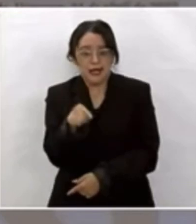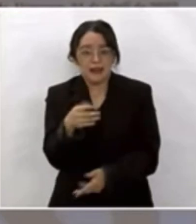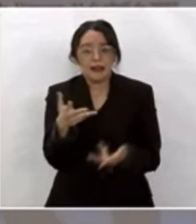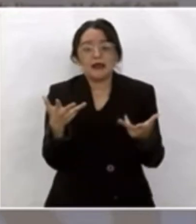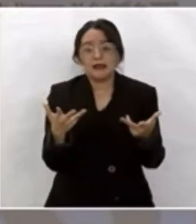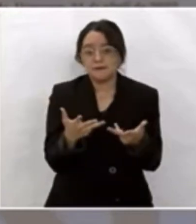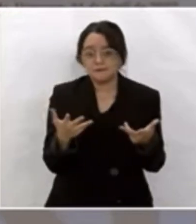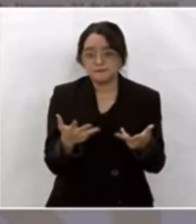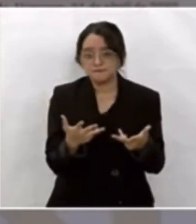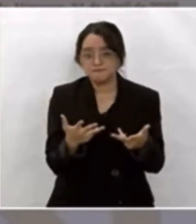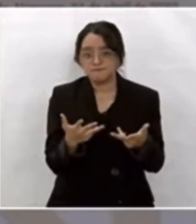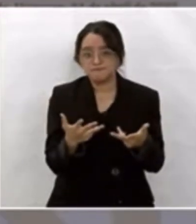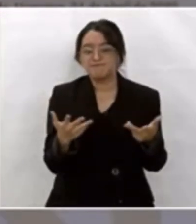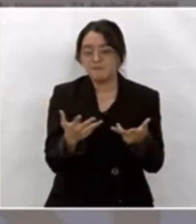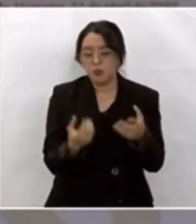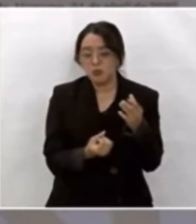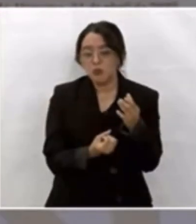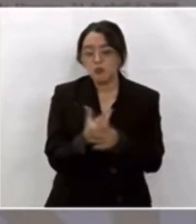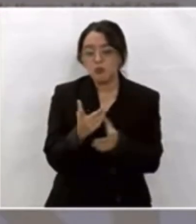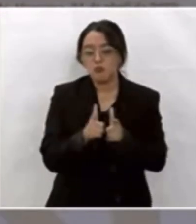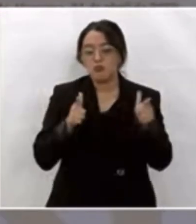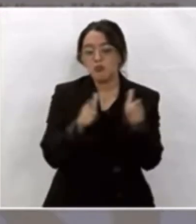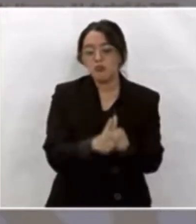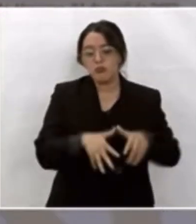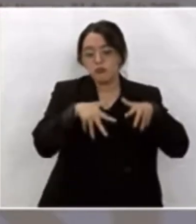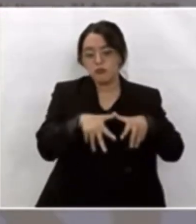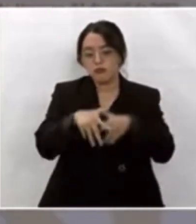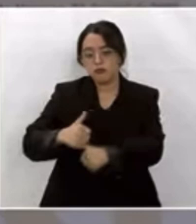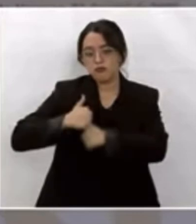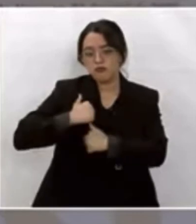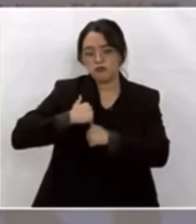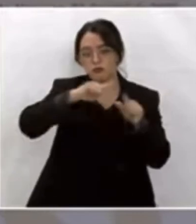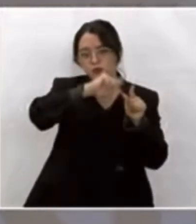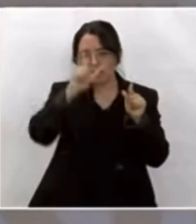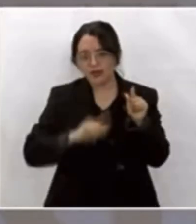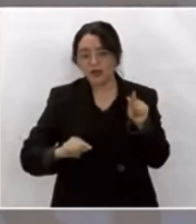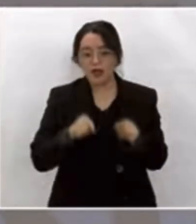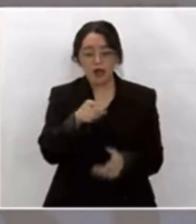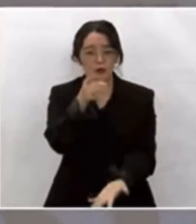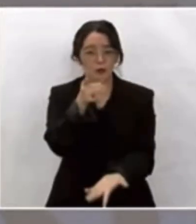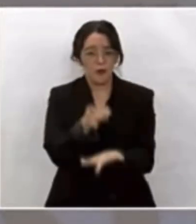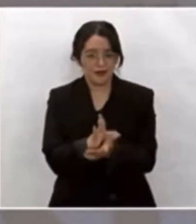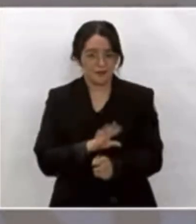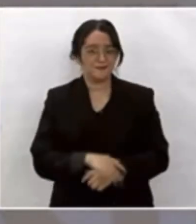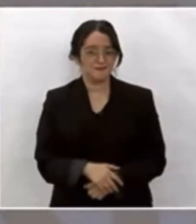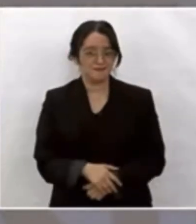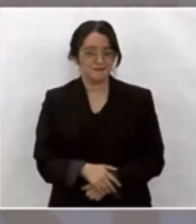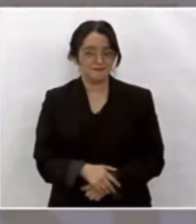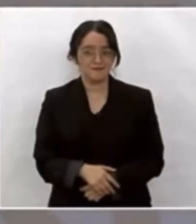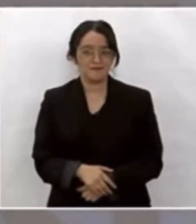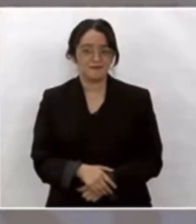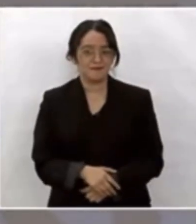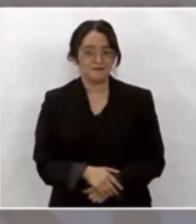creó el actual Ejército Nacional, a pesar de